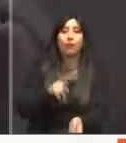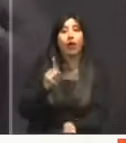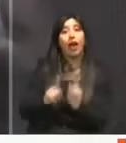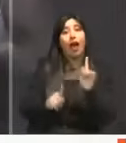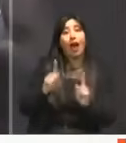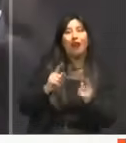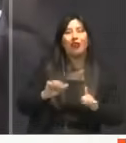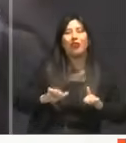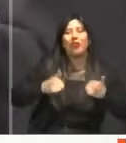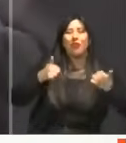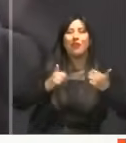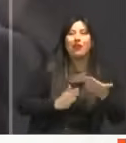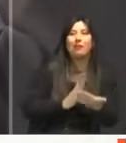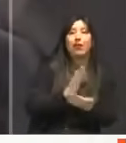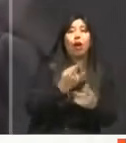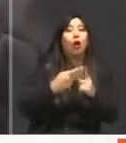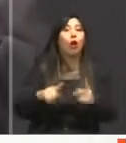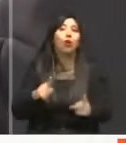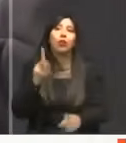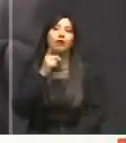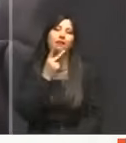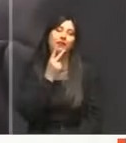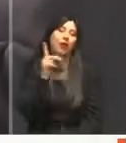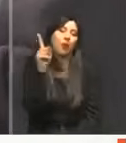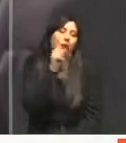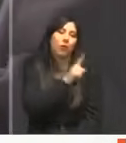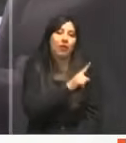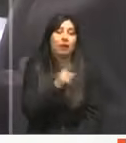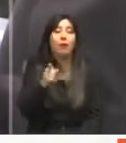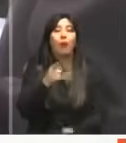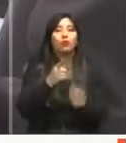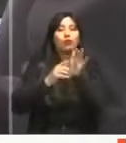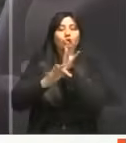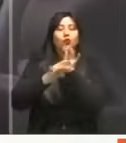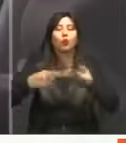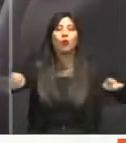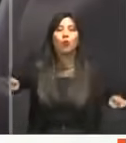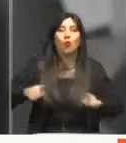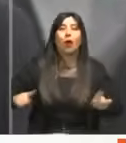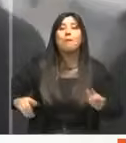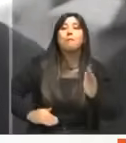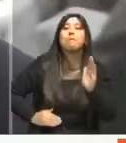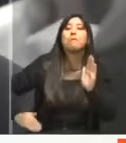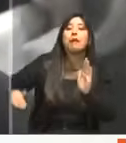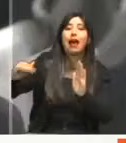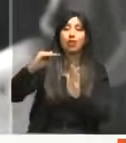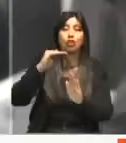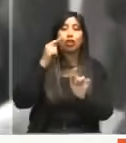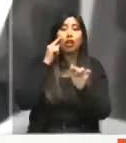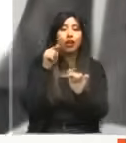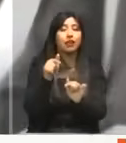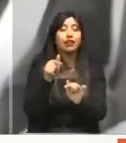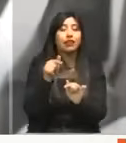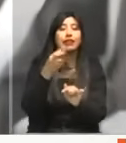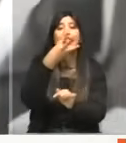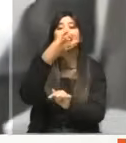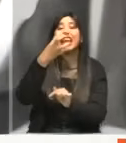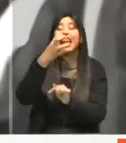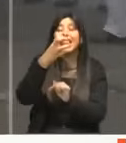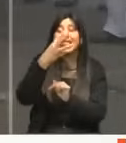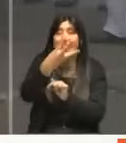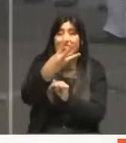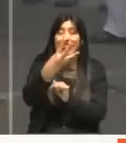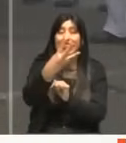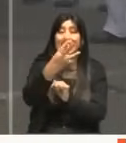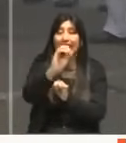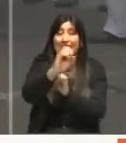militar. Es el caso del suboficial José González, músico mayor, que tras 3 décadas vivirá un 19 de septiembre diferente.